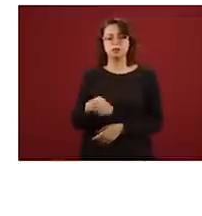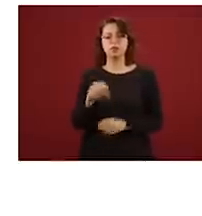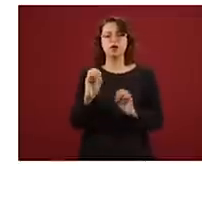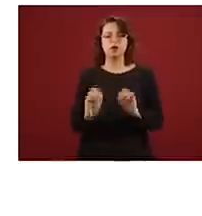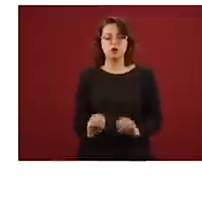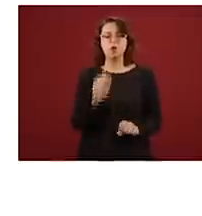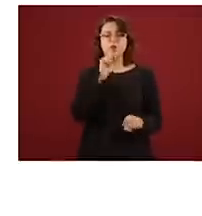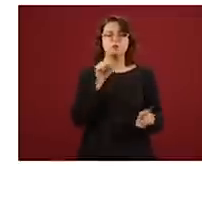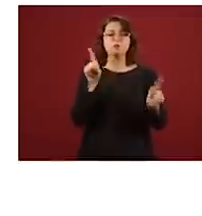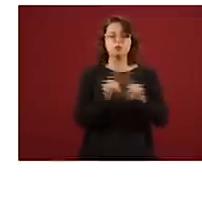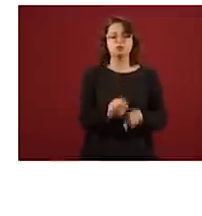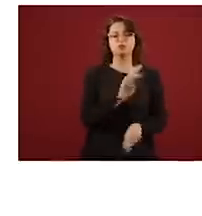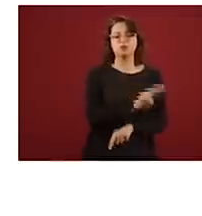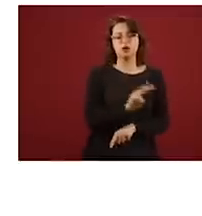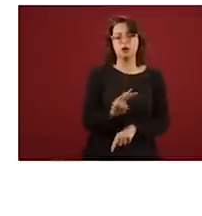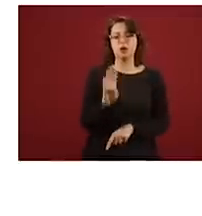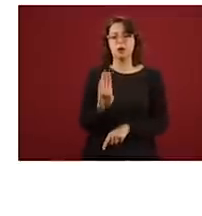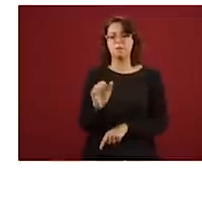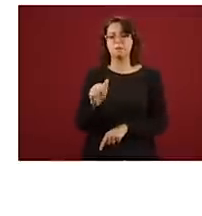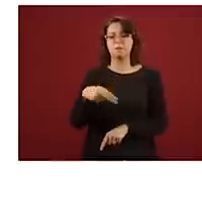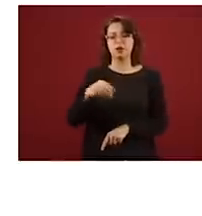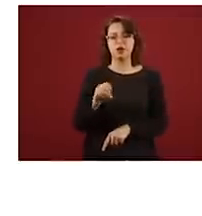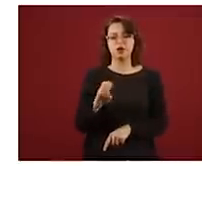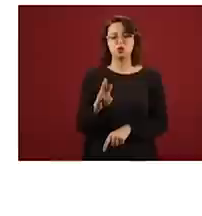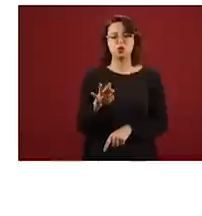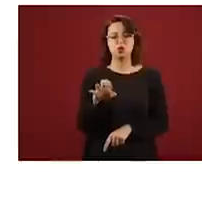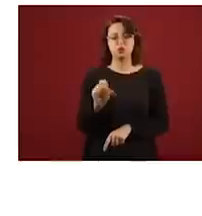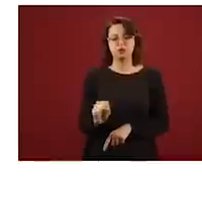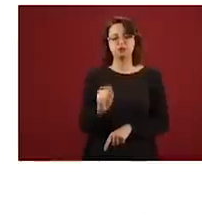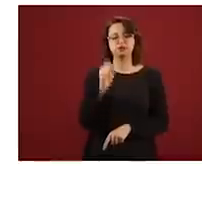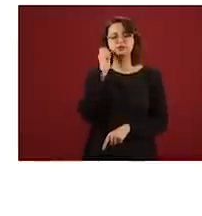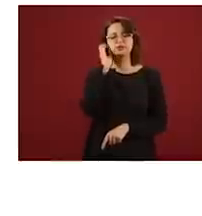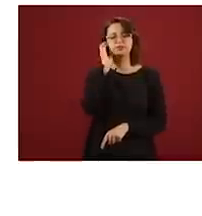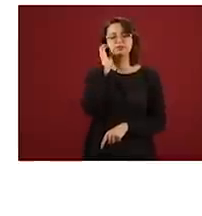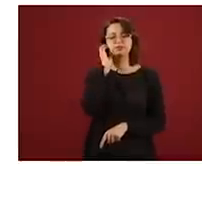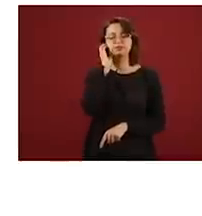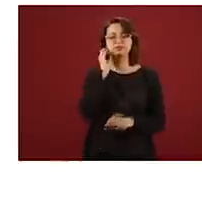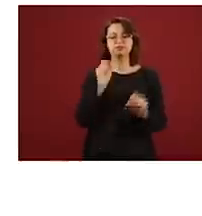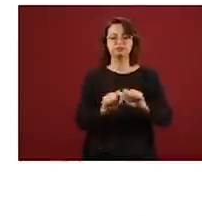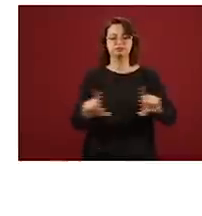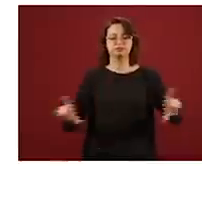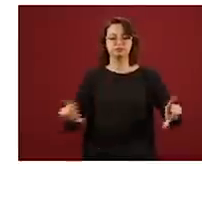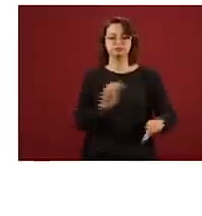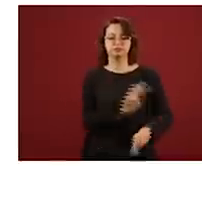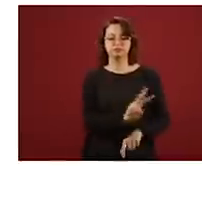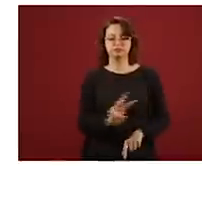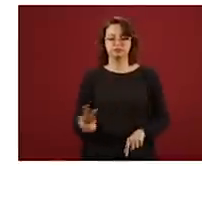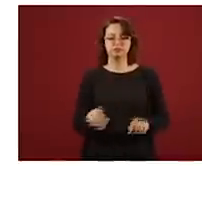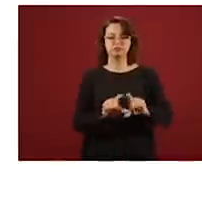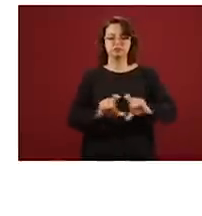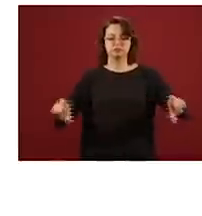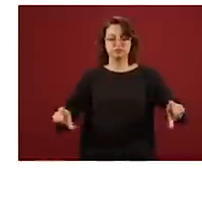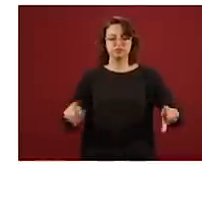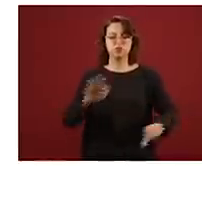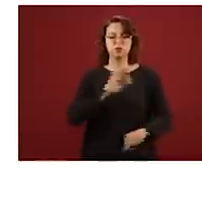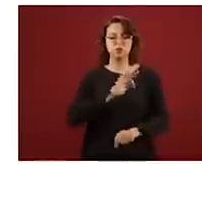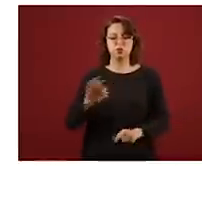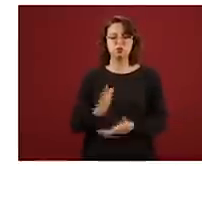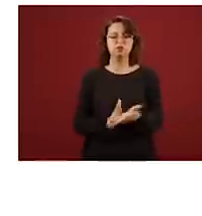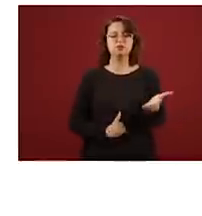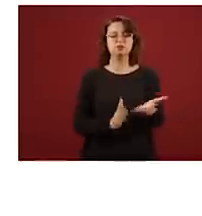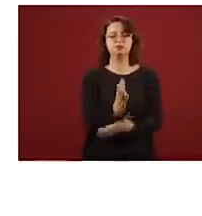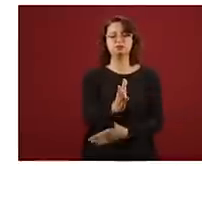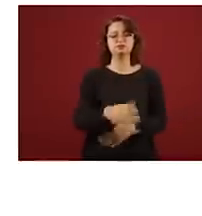de Banobras, en donde se encontrará una liga a dicha página, y pueden ver esa liga en la lámina. El proceso